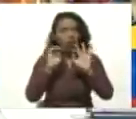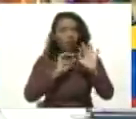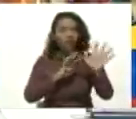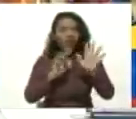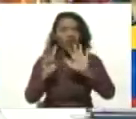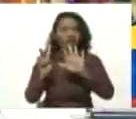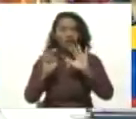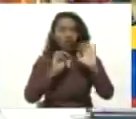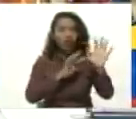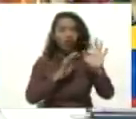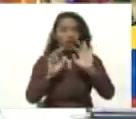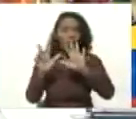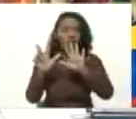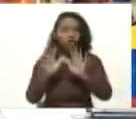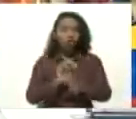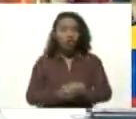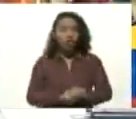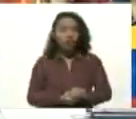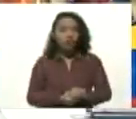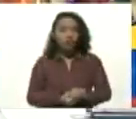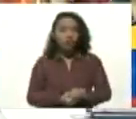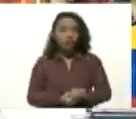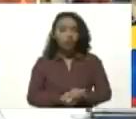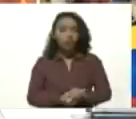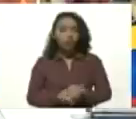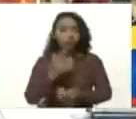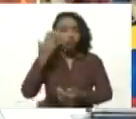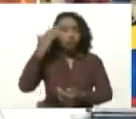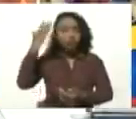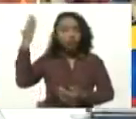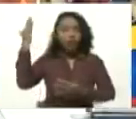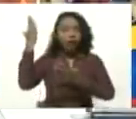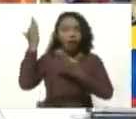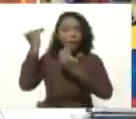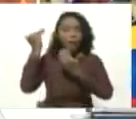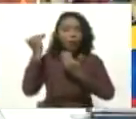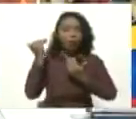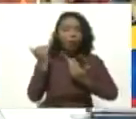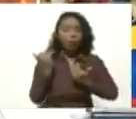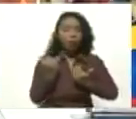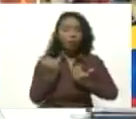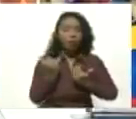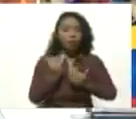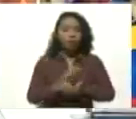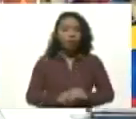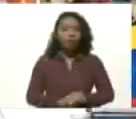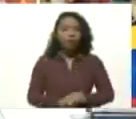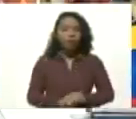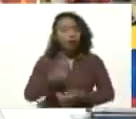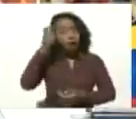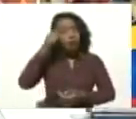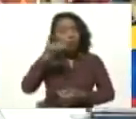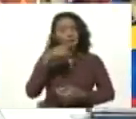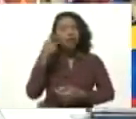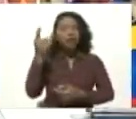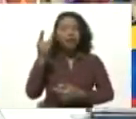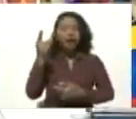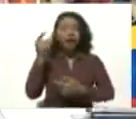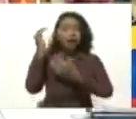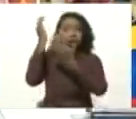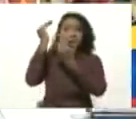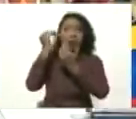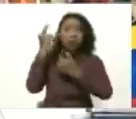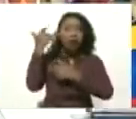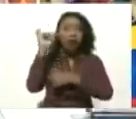97, 98, la ilusión, la esperanza, el pueblo decía, la esperanza está en la